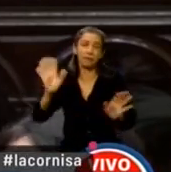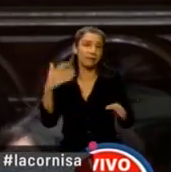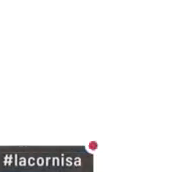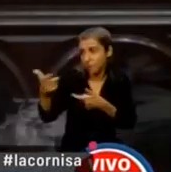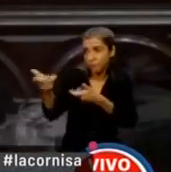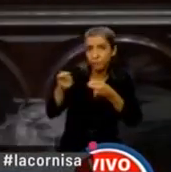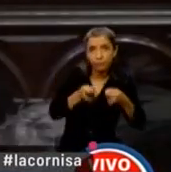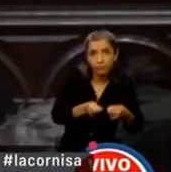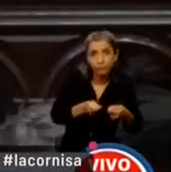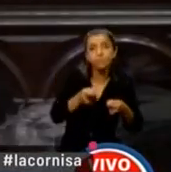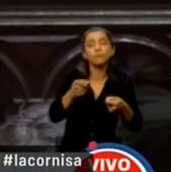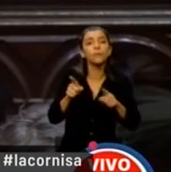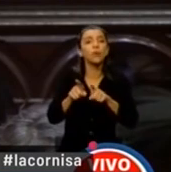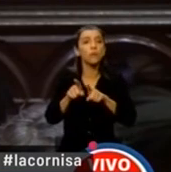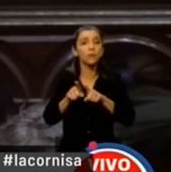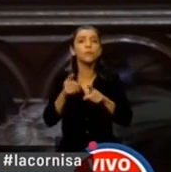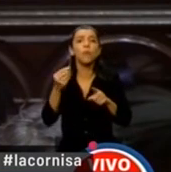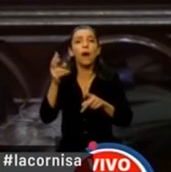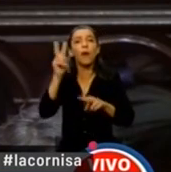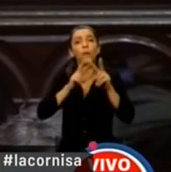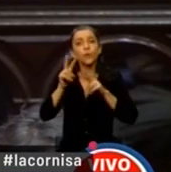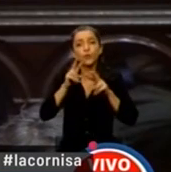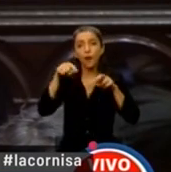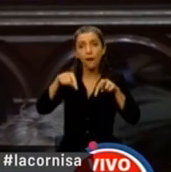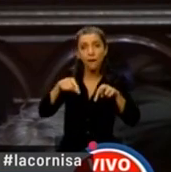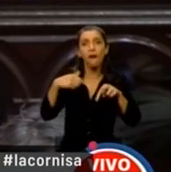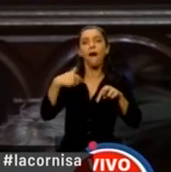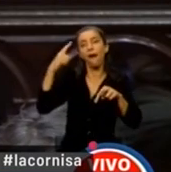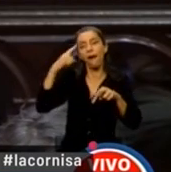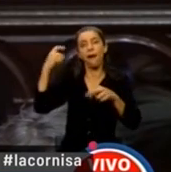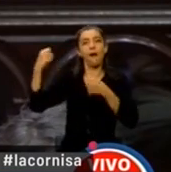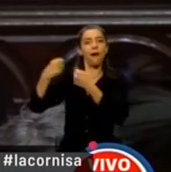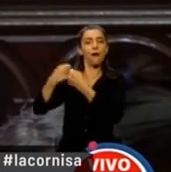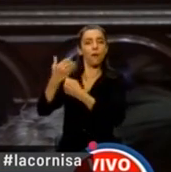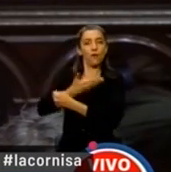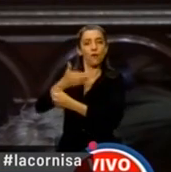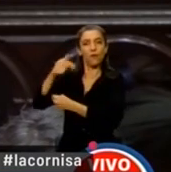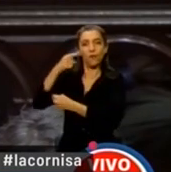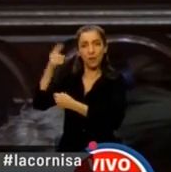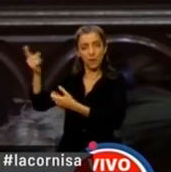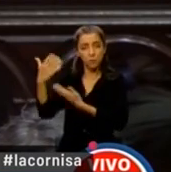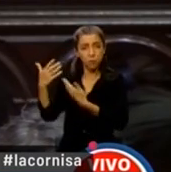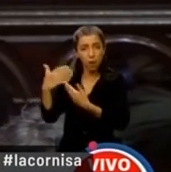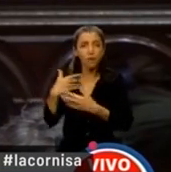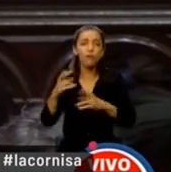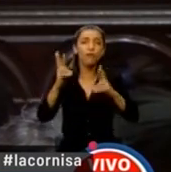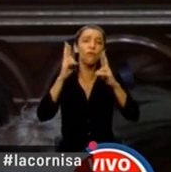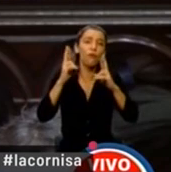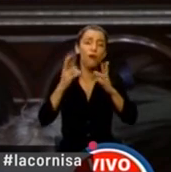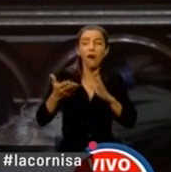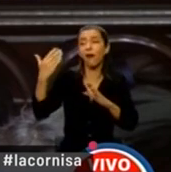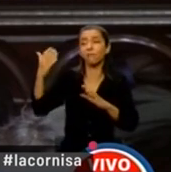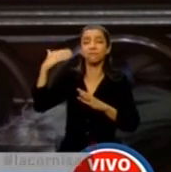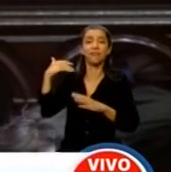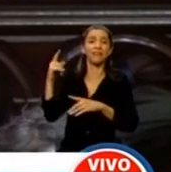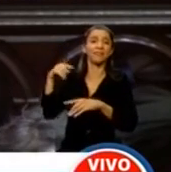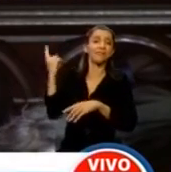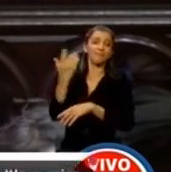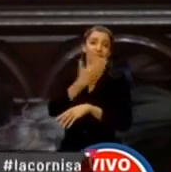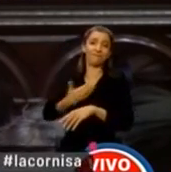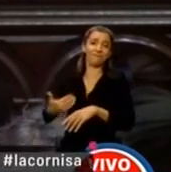aprendan a escuchar. Ojalá hubiera sido en el pasado tan meticulosa y aguda mirada de quienes hoy son